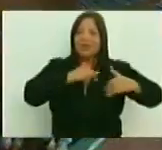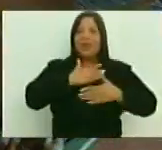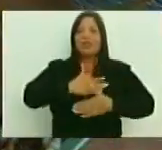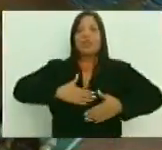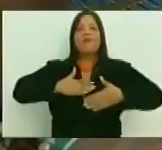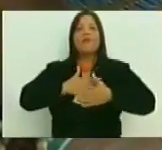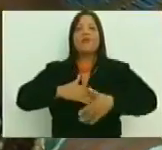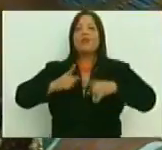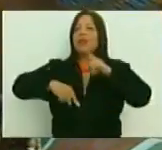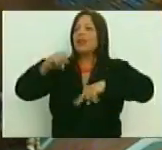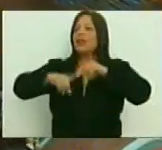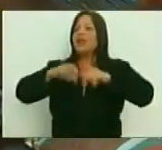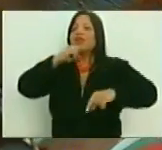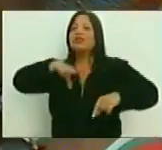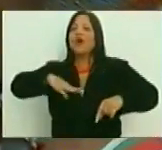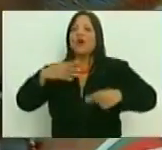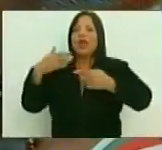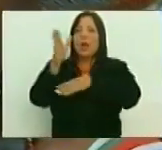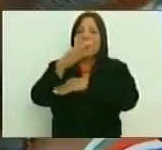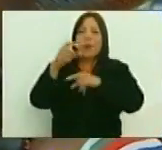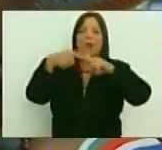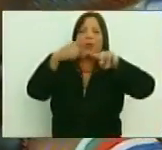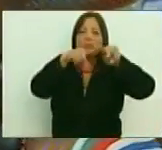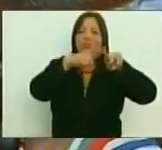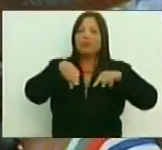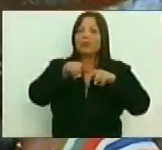de los bienes históricos y patrimoniales de la nación.